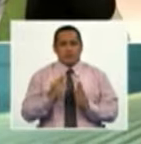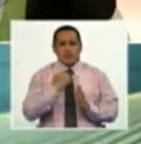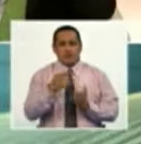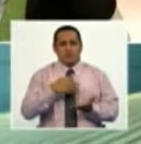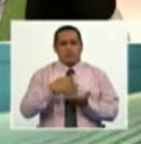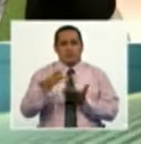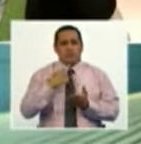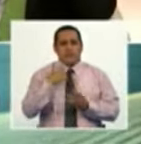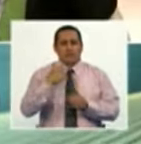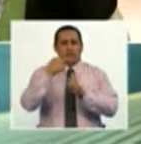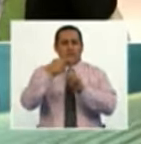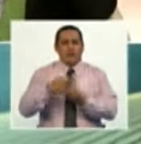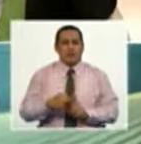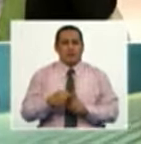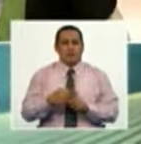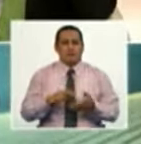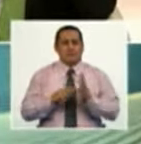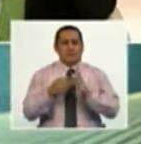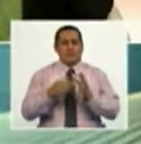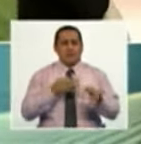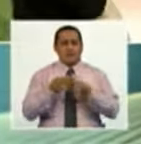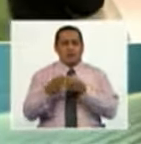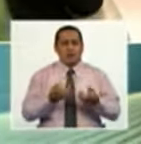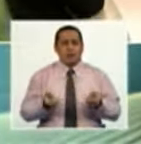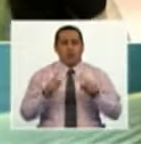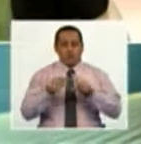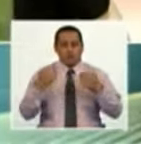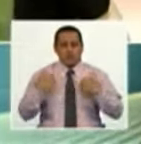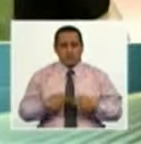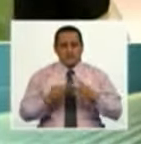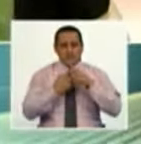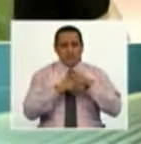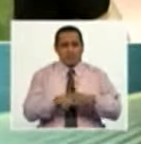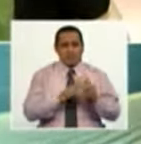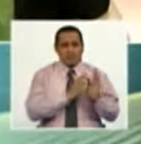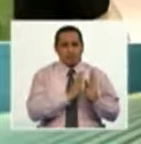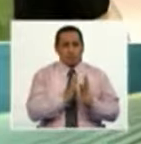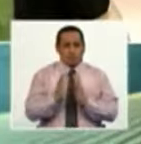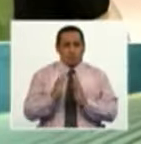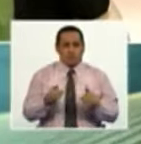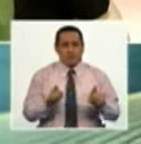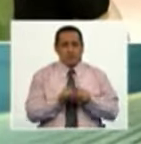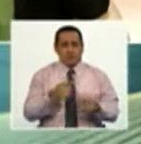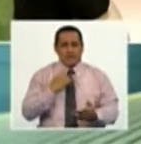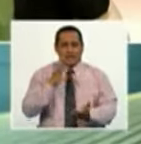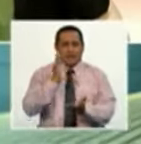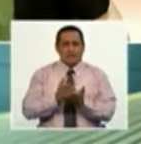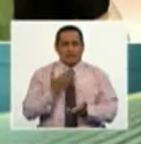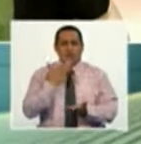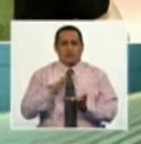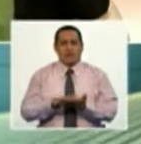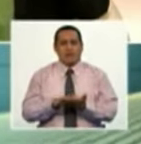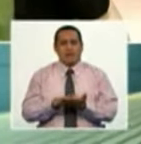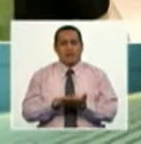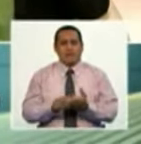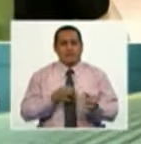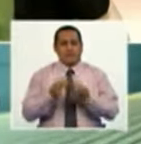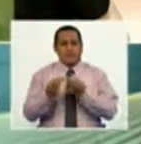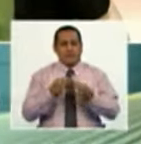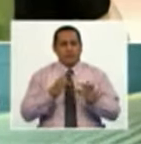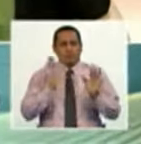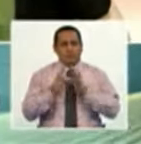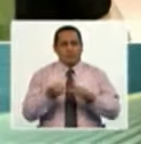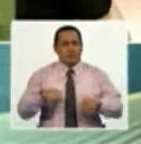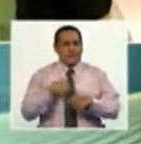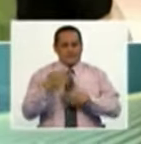de despido es sumario. Me refiero una vez que ya se activa el procedimiento con la imputación de la falta grave, ojo, ¿no? Claro. O sea, una vez que